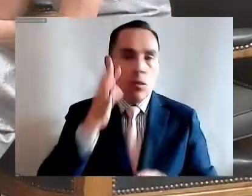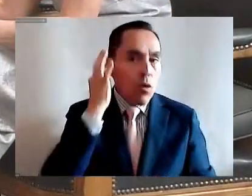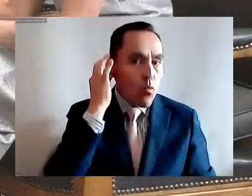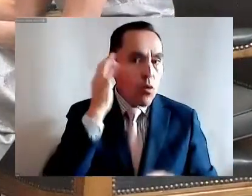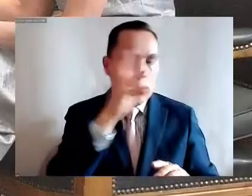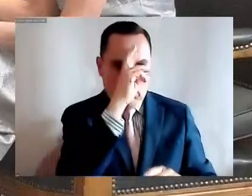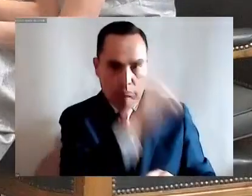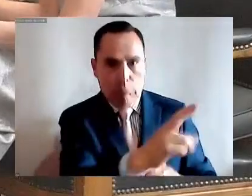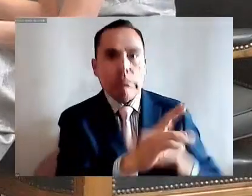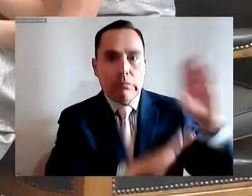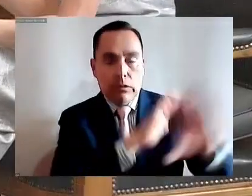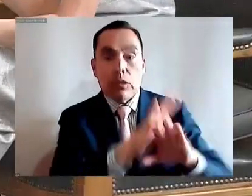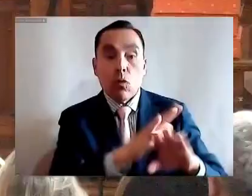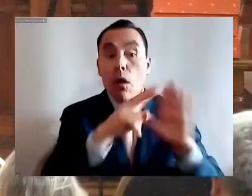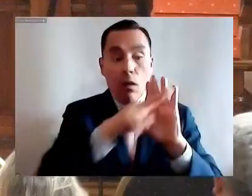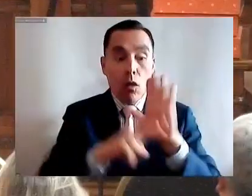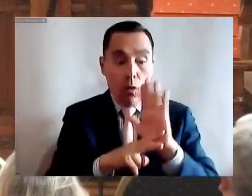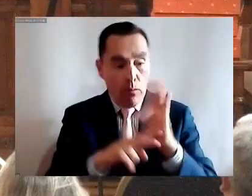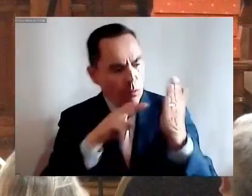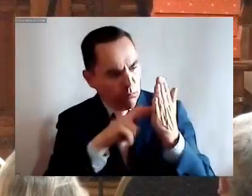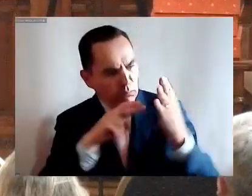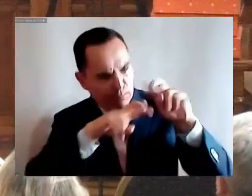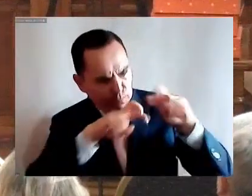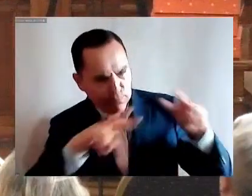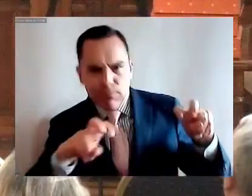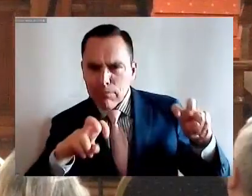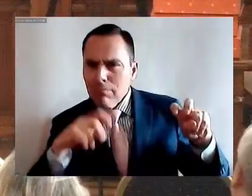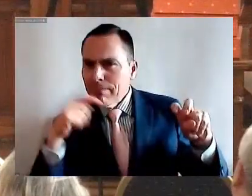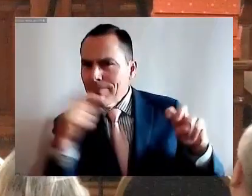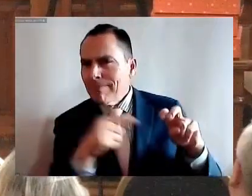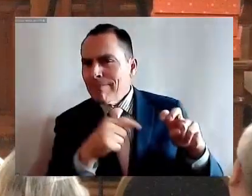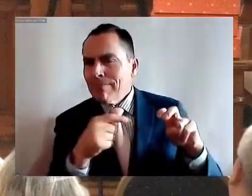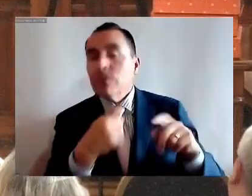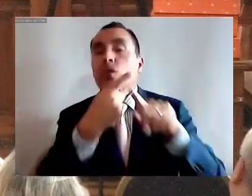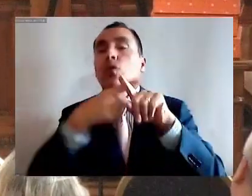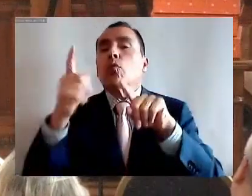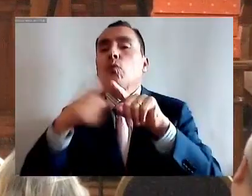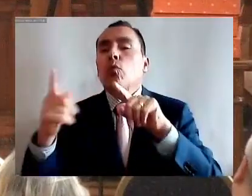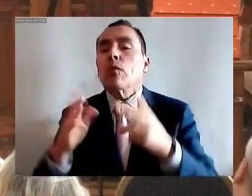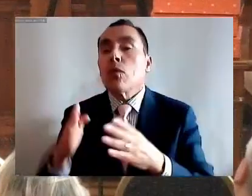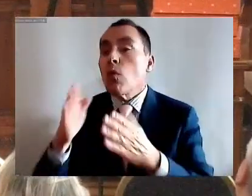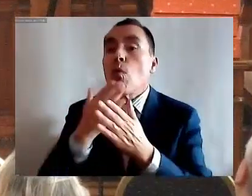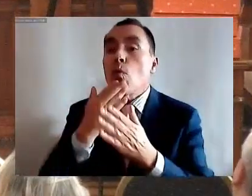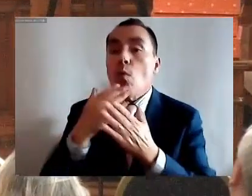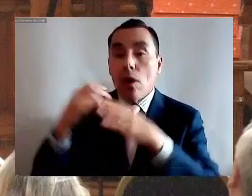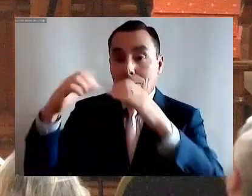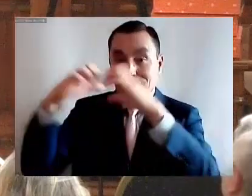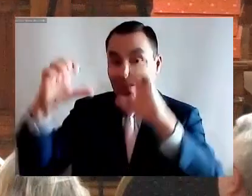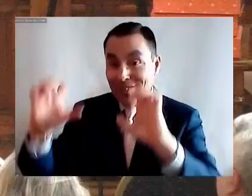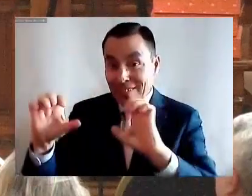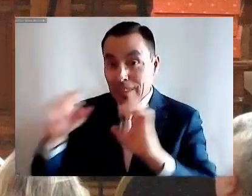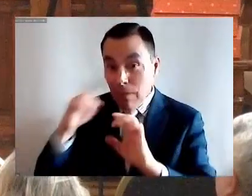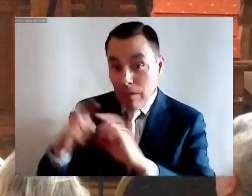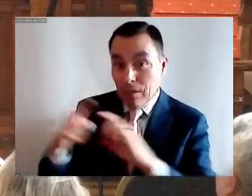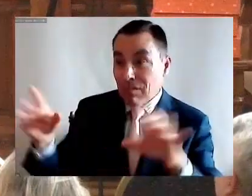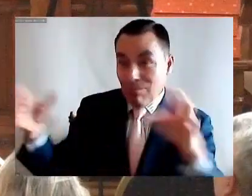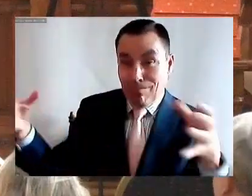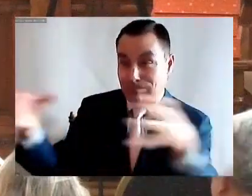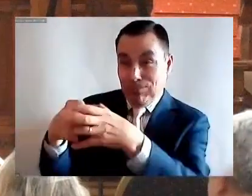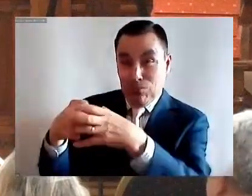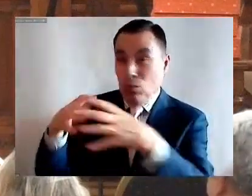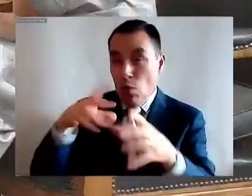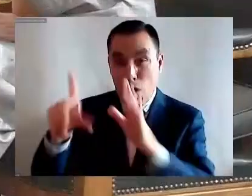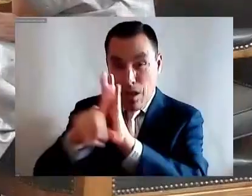las normas, sino también si efectivamente de qué manera el sistema posibilita un acceso a la justicia